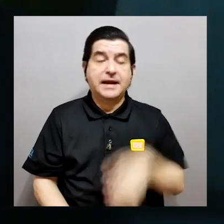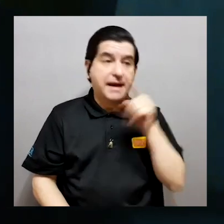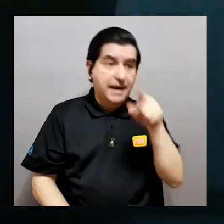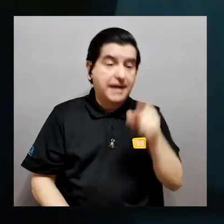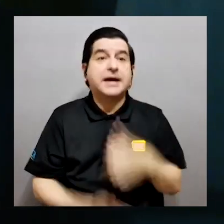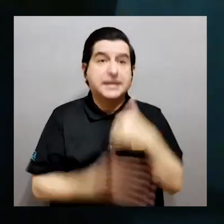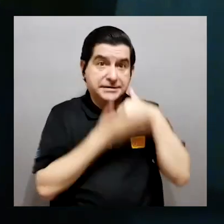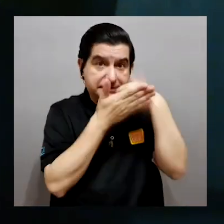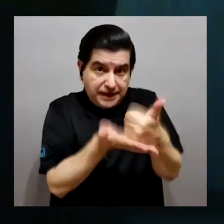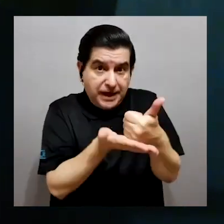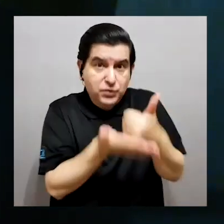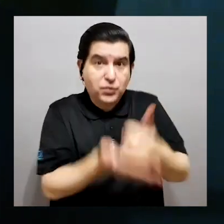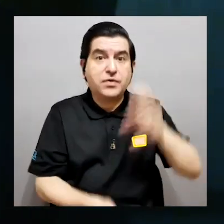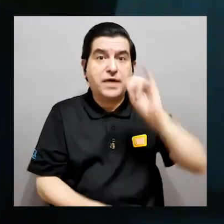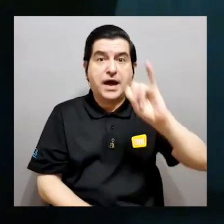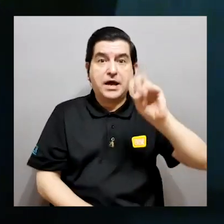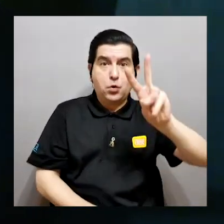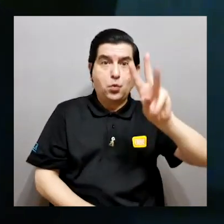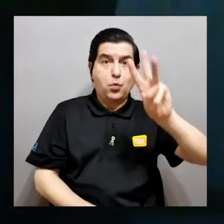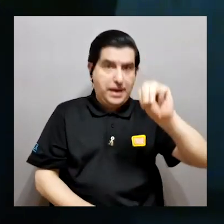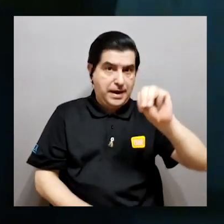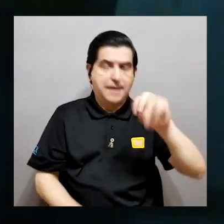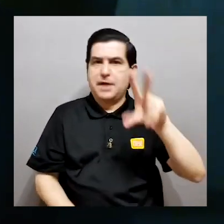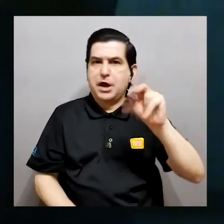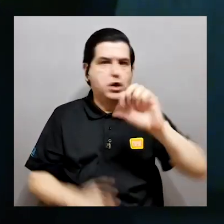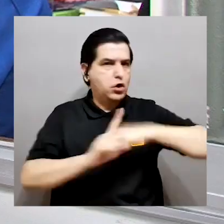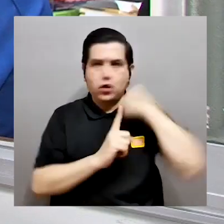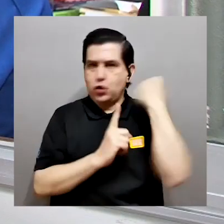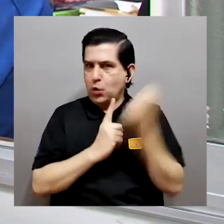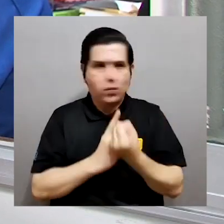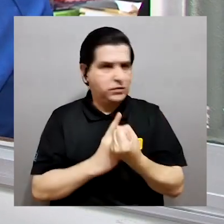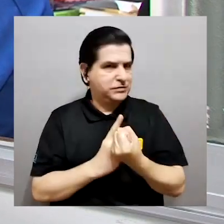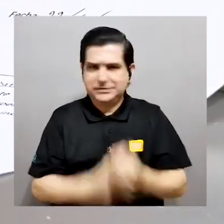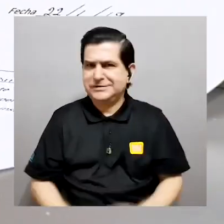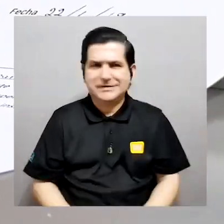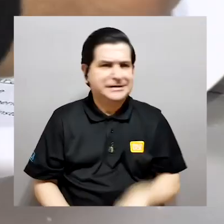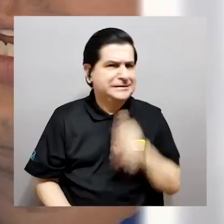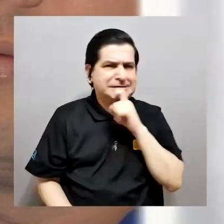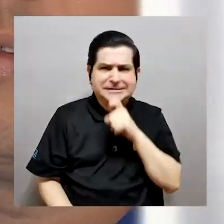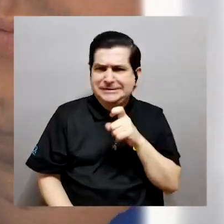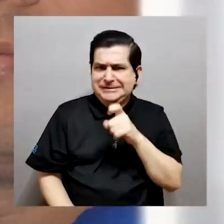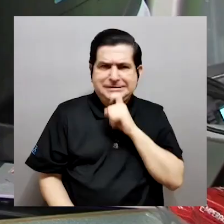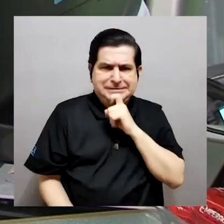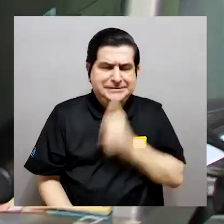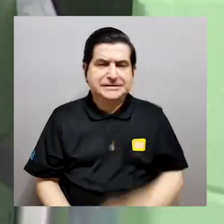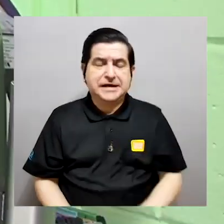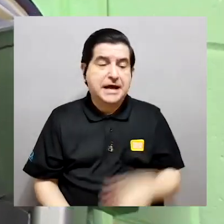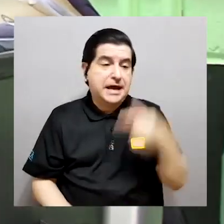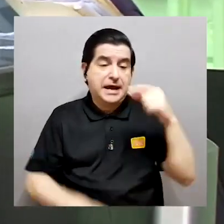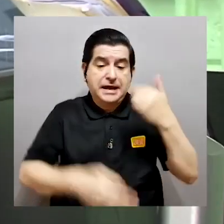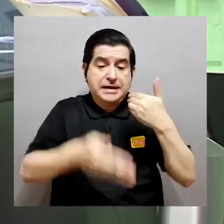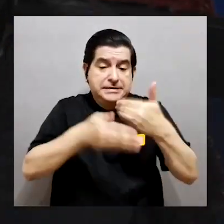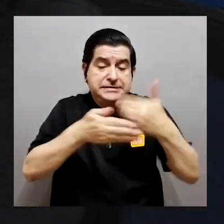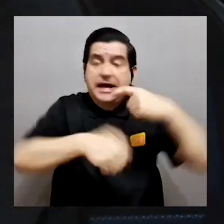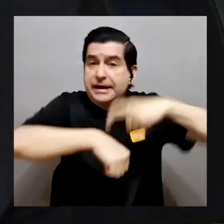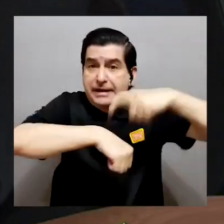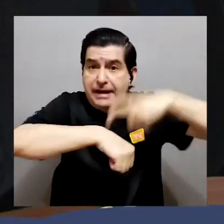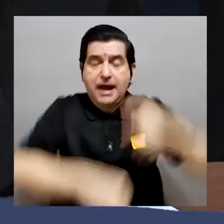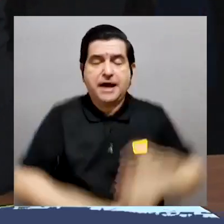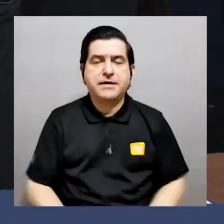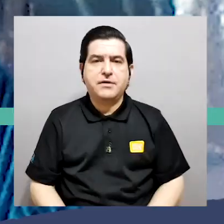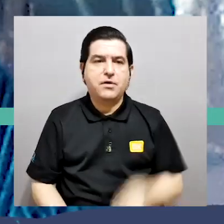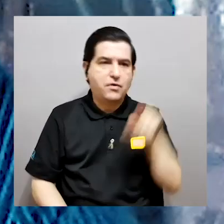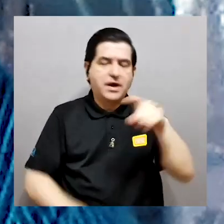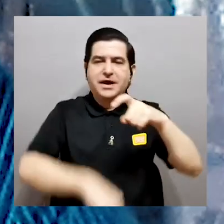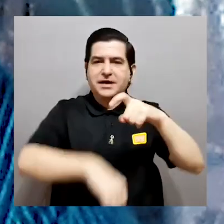por ese respiro es que el IBM, digamos, no está en una situación tan crítica en el corto plazo. Lo que se